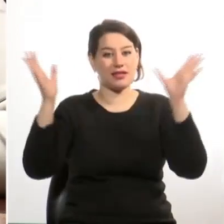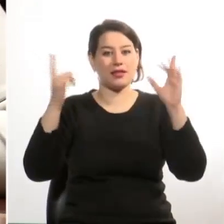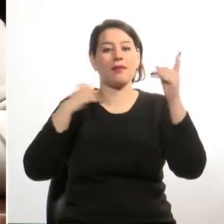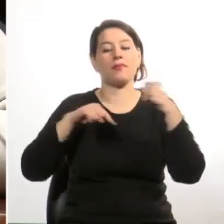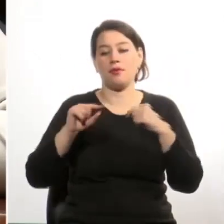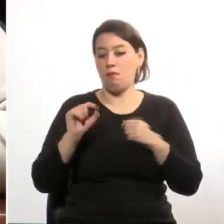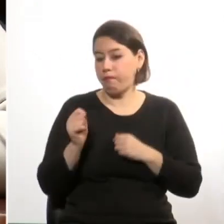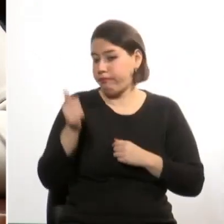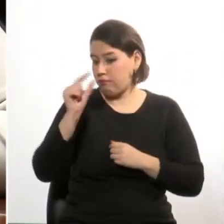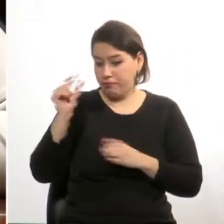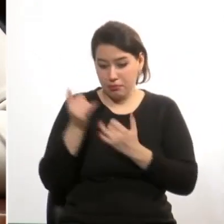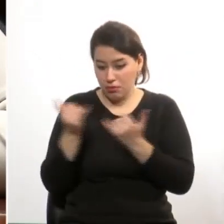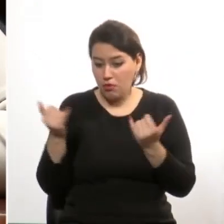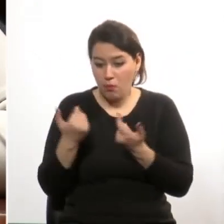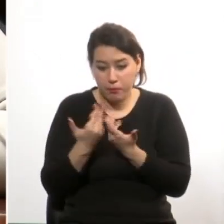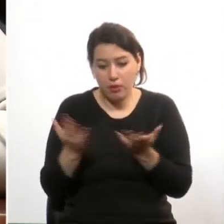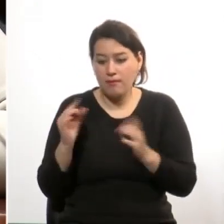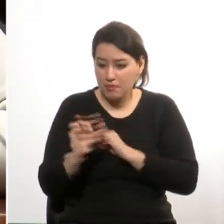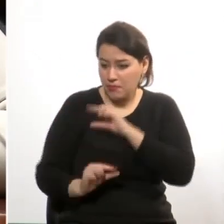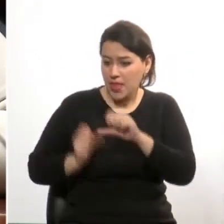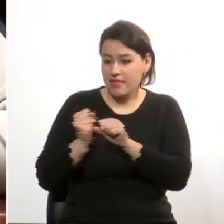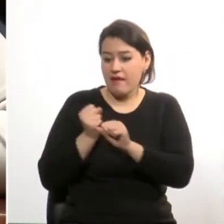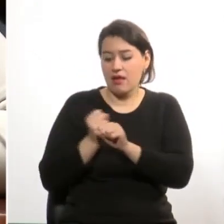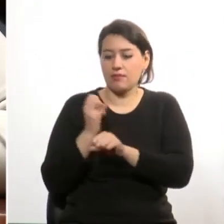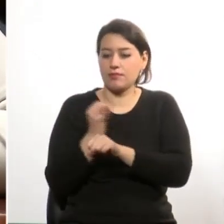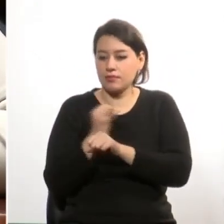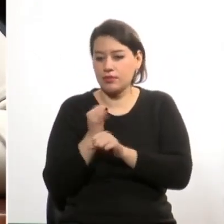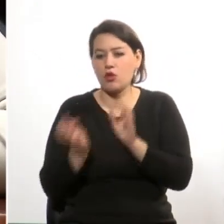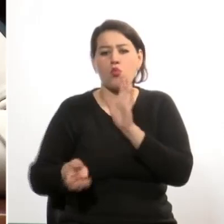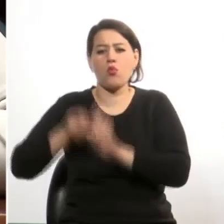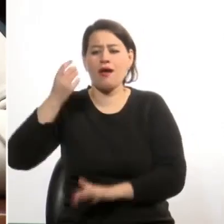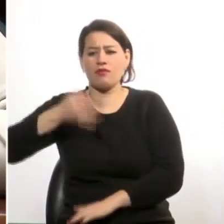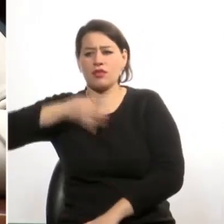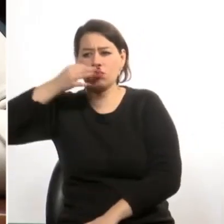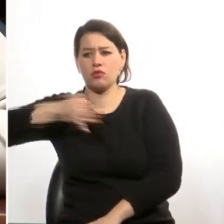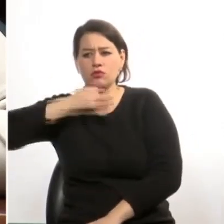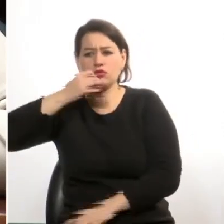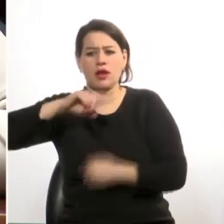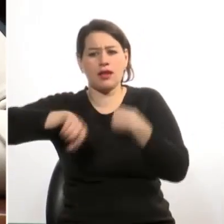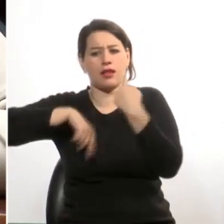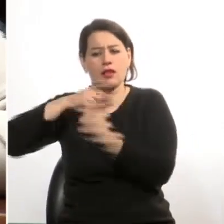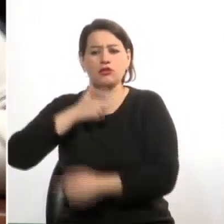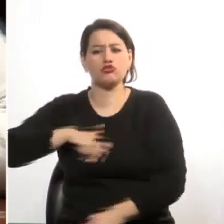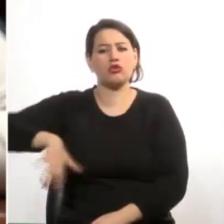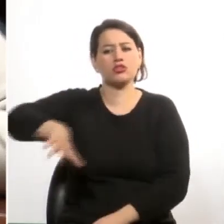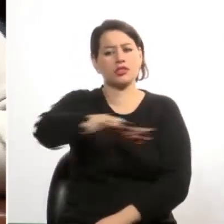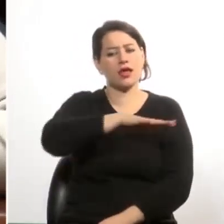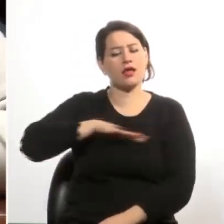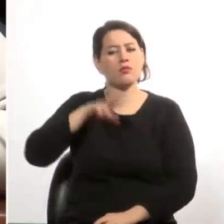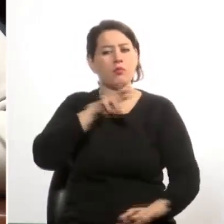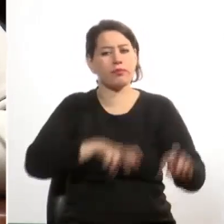a poco de reiniciado el tránsito institucional, un nuevo discurso comenzó a instalarse en la sociedad,